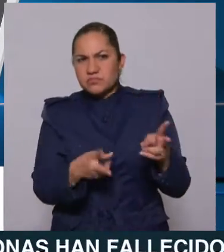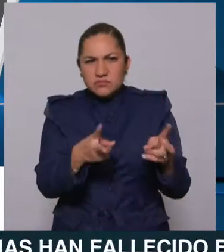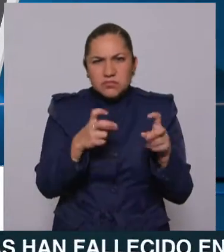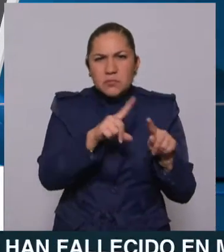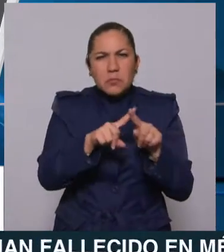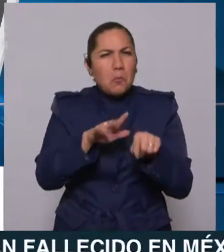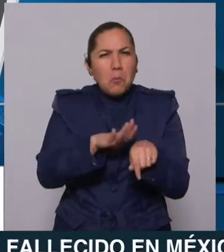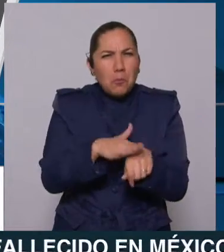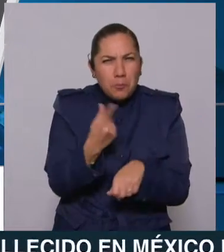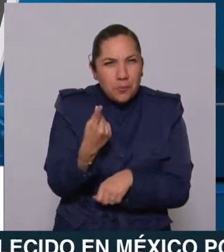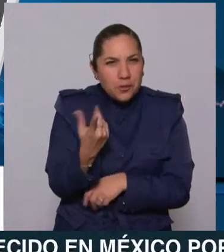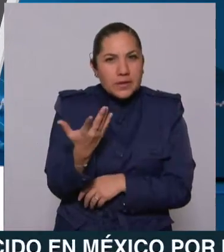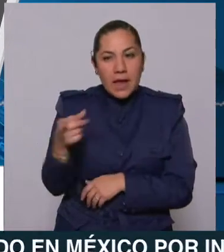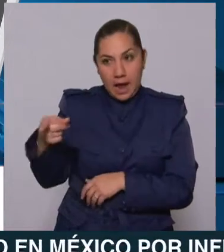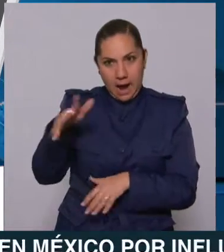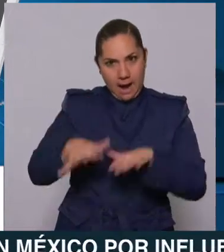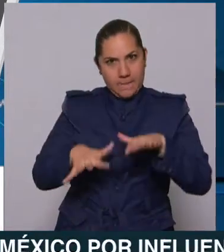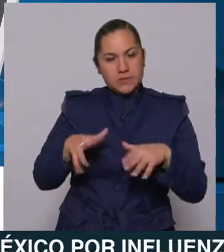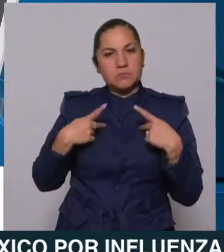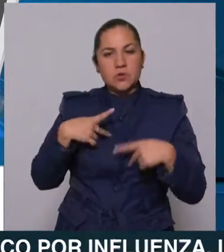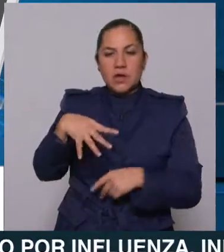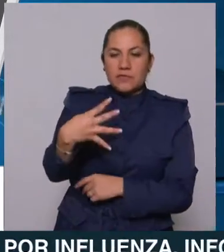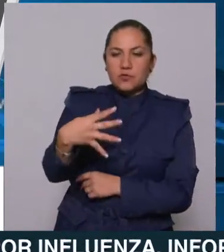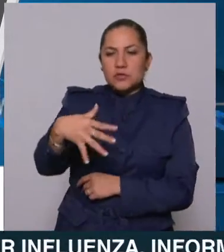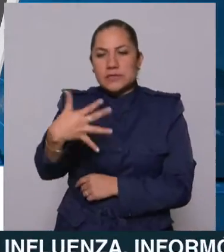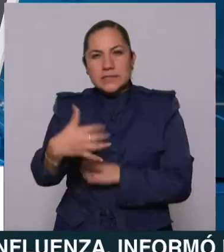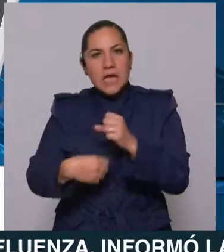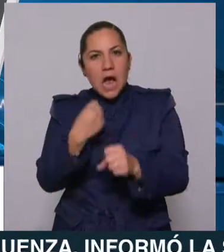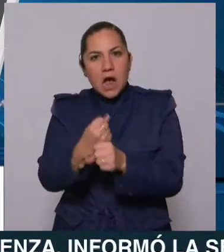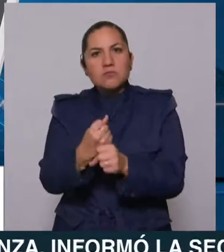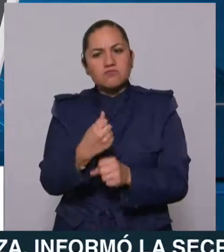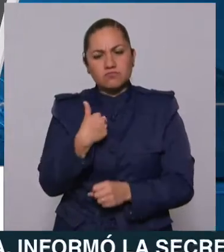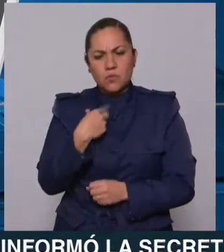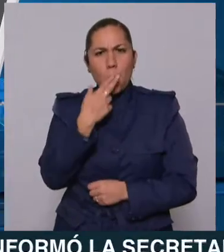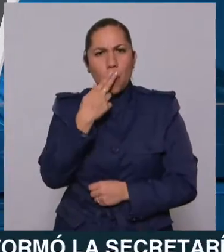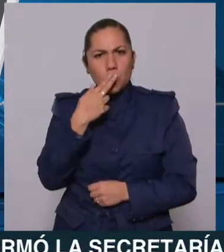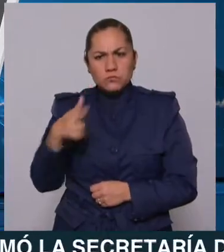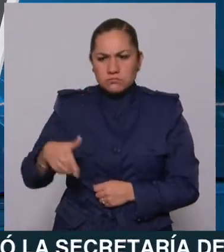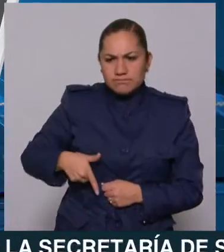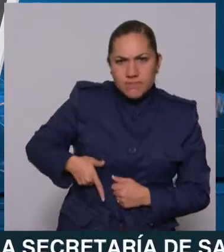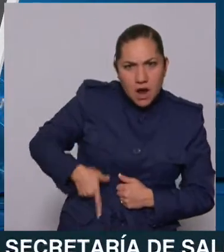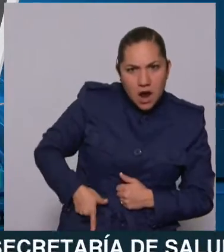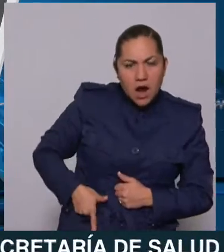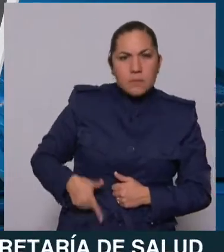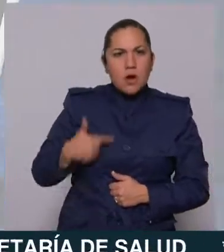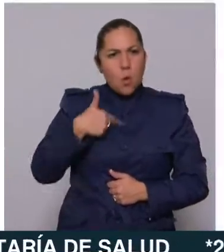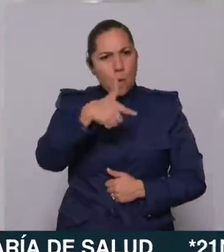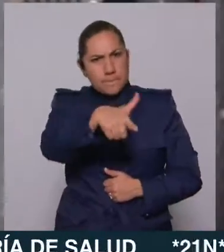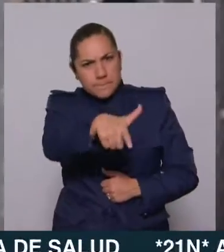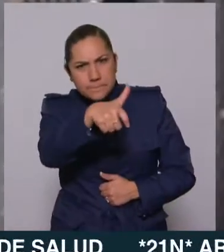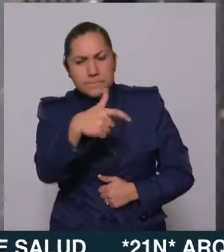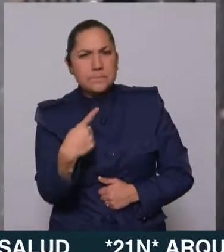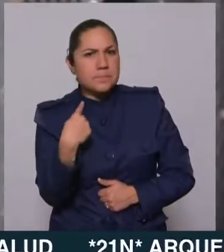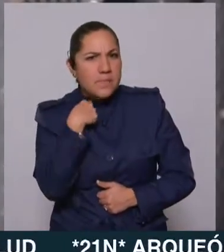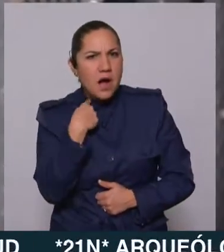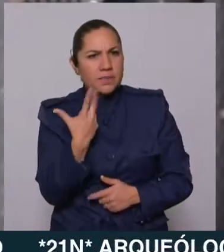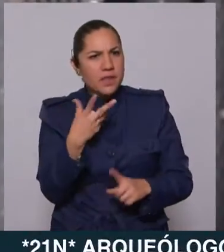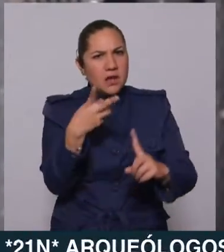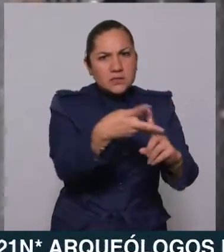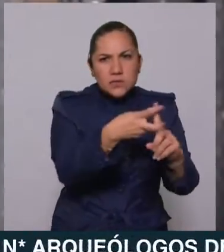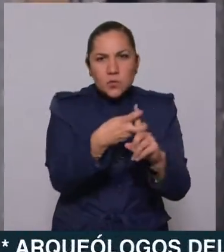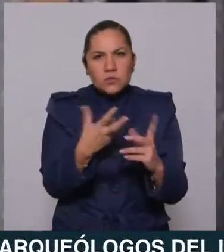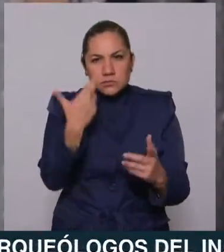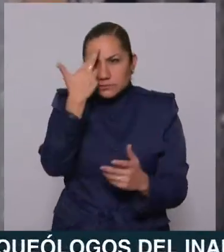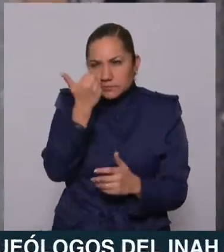14, 15, 16 años agarrar un arma de fuego, matar a alguien, dedicarse a secuestrar. Como métodos